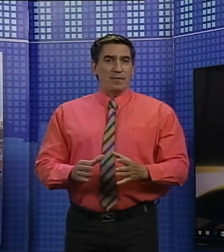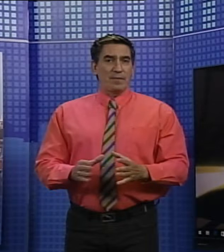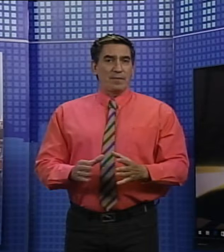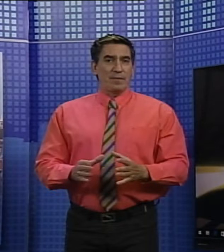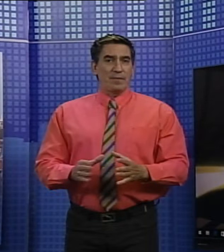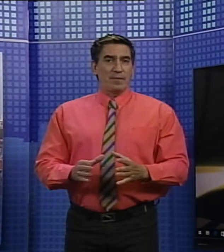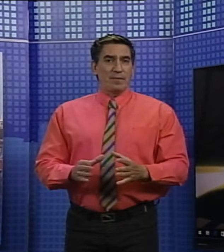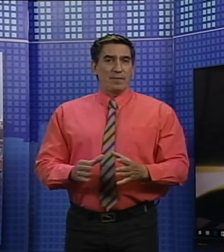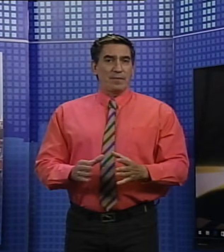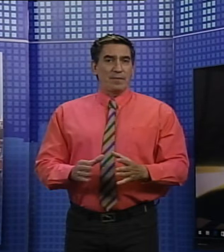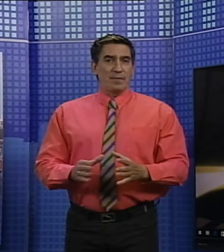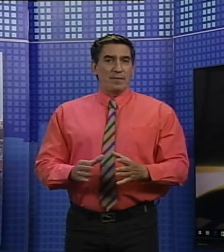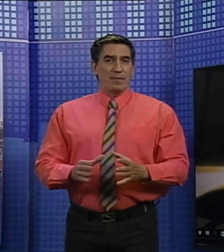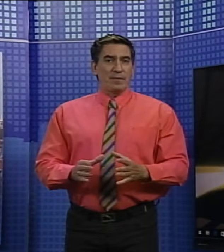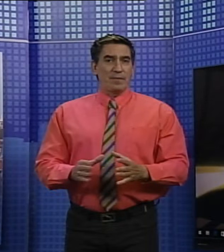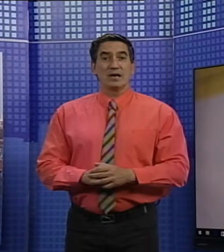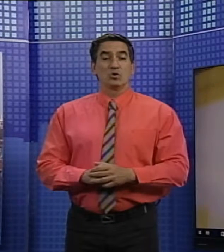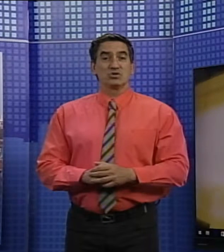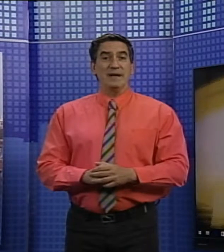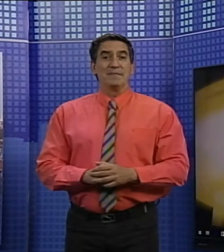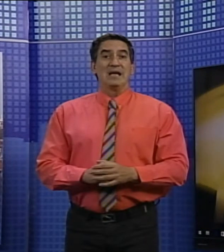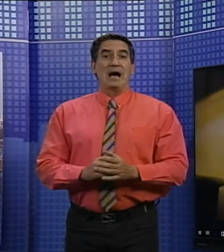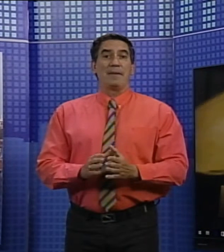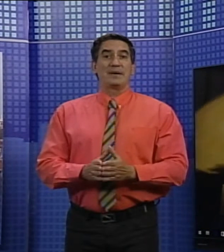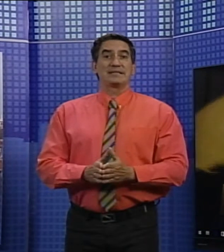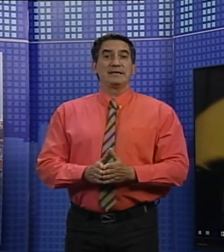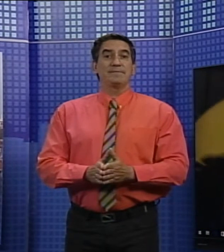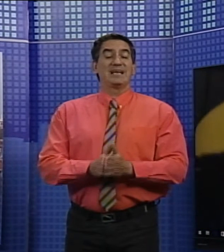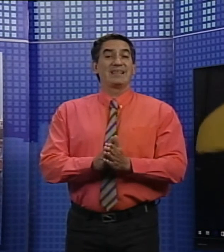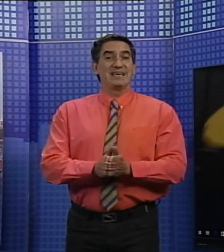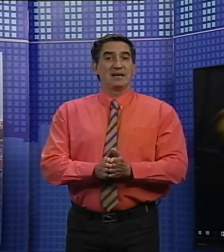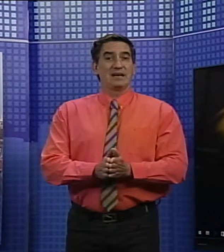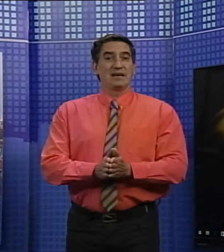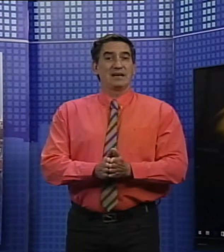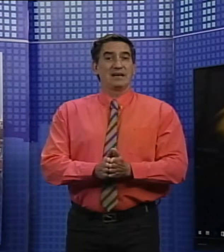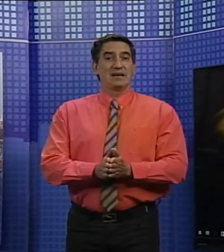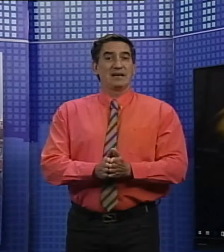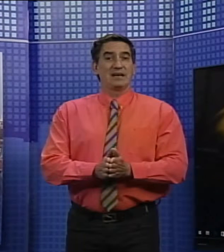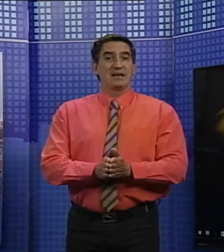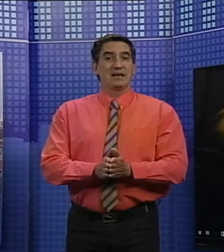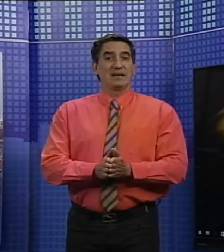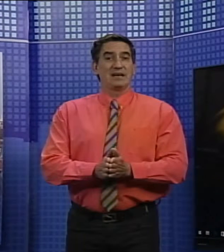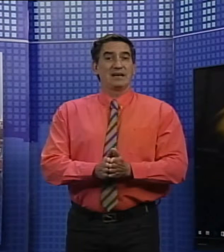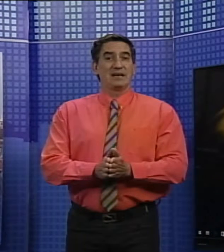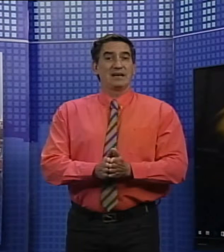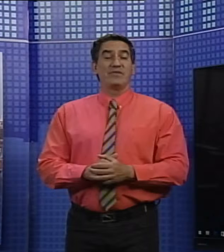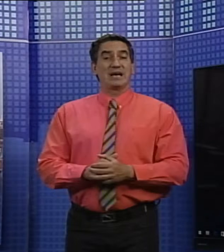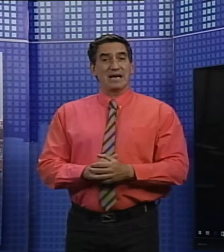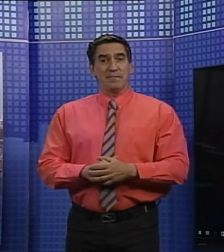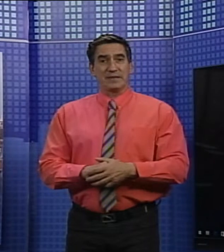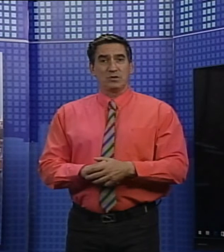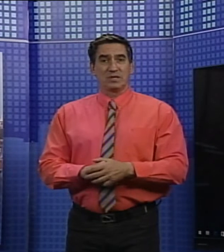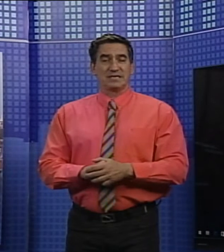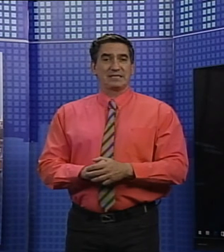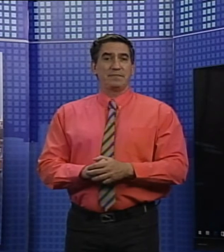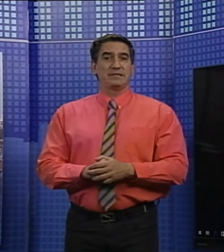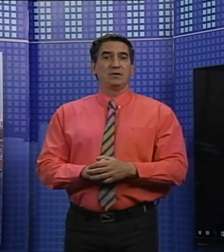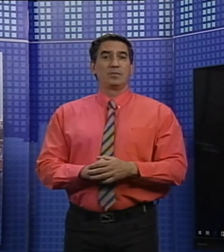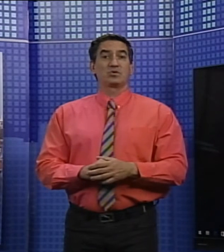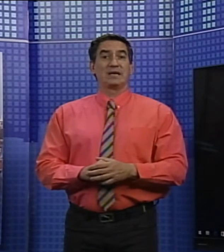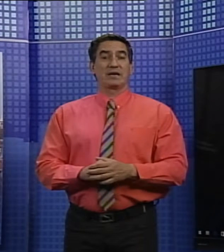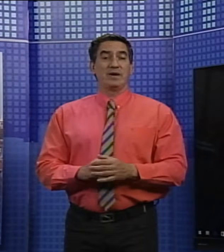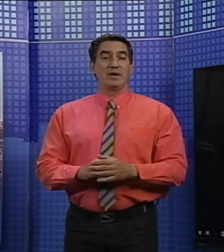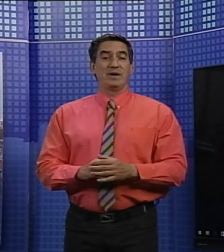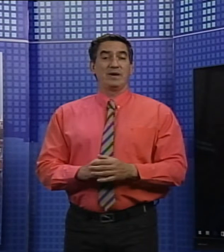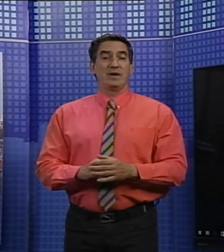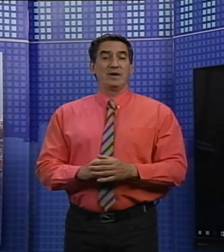un programa doble que se va a jugar en el Nelson Fernández de San José a partir de las 10 de la mañana. Los azules van a enfrentarse a Villa Clara en partido que será transmitido